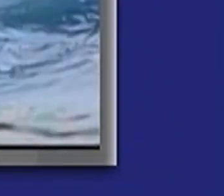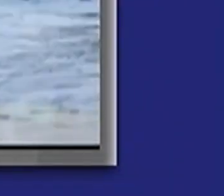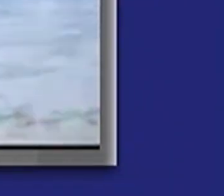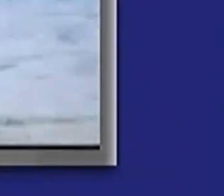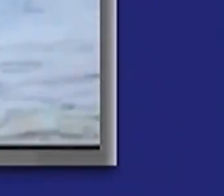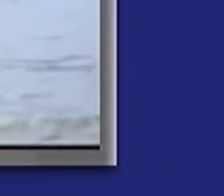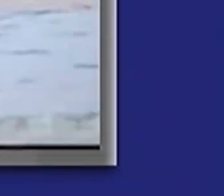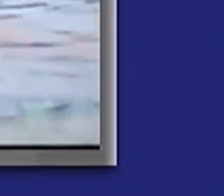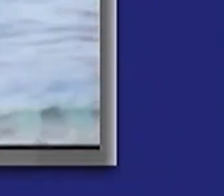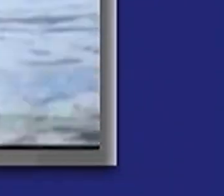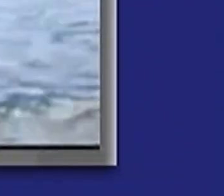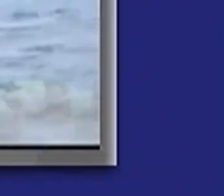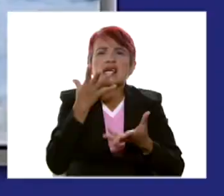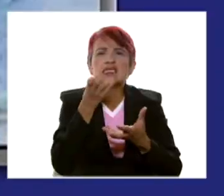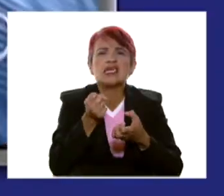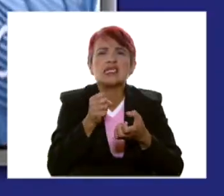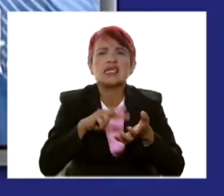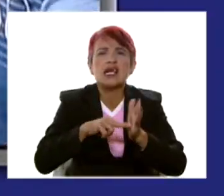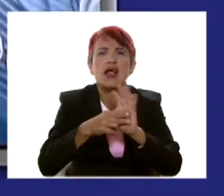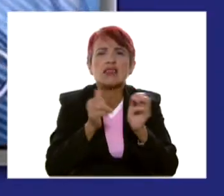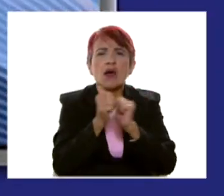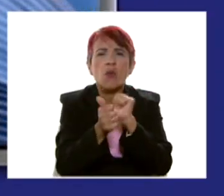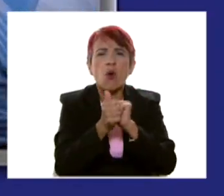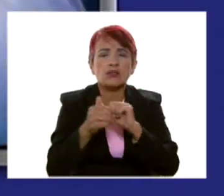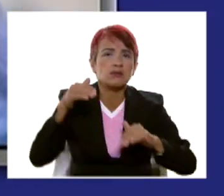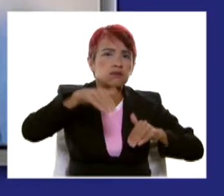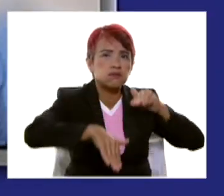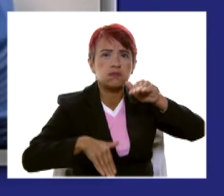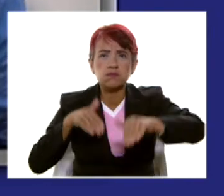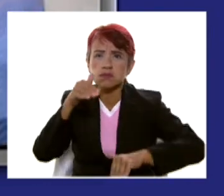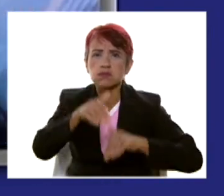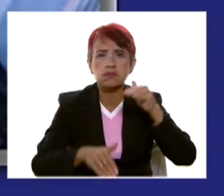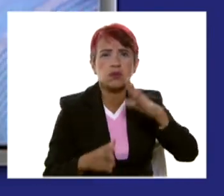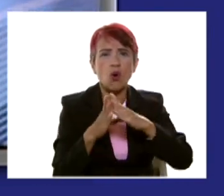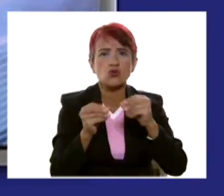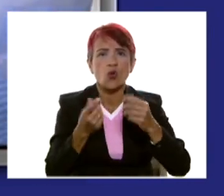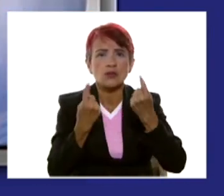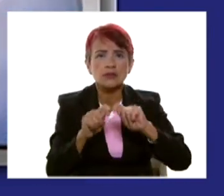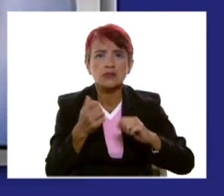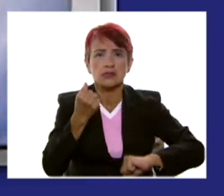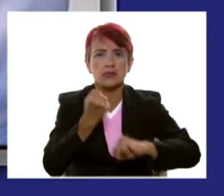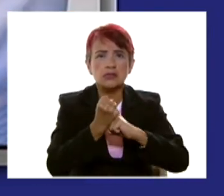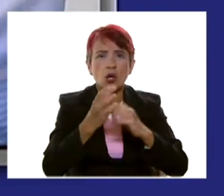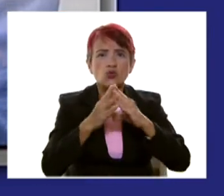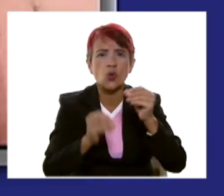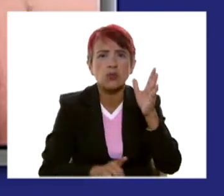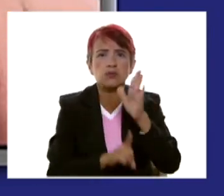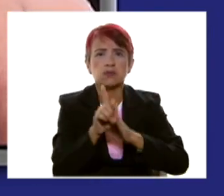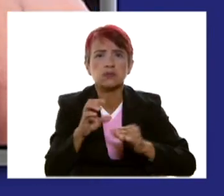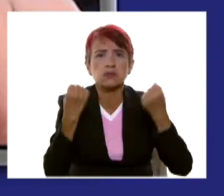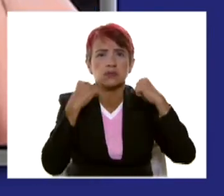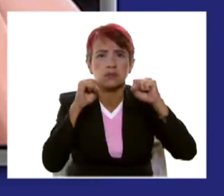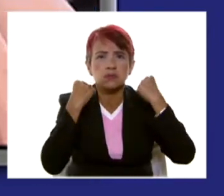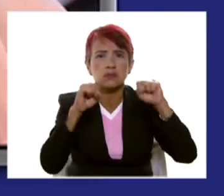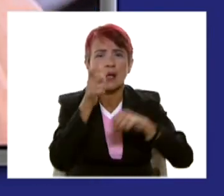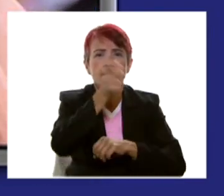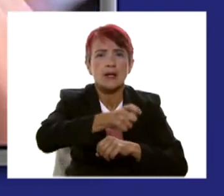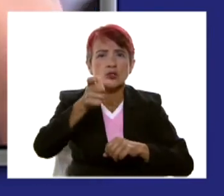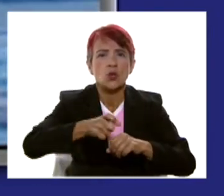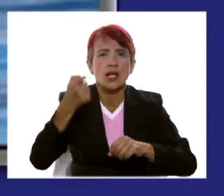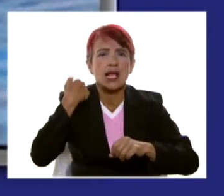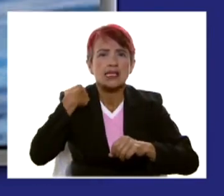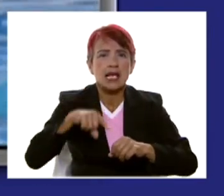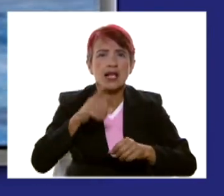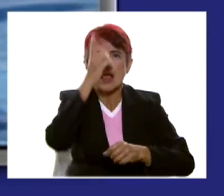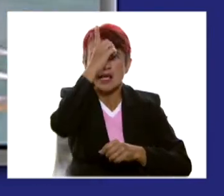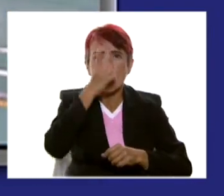¿Qué se entiende por deporte adaptado? Es una actividad física reglamentada que intenta hacer posible la práctica deportiva a personas que tienen